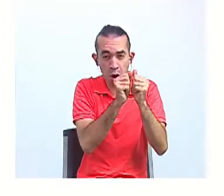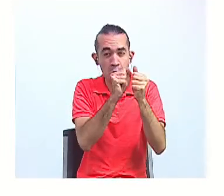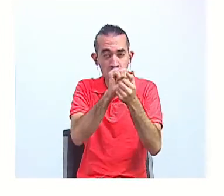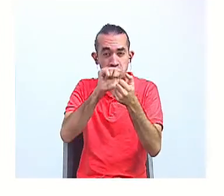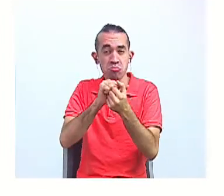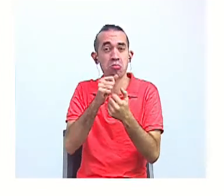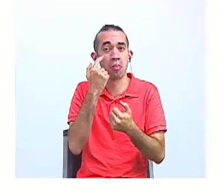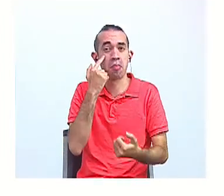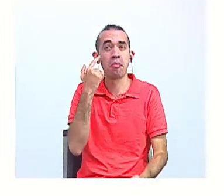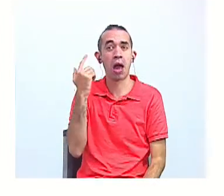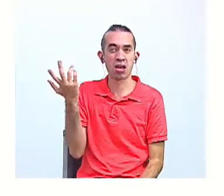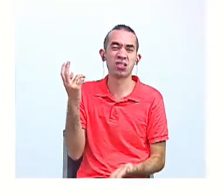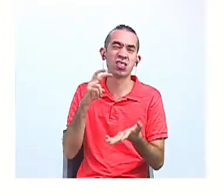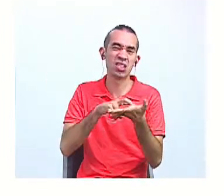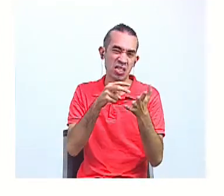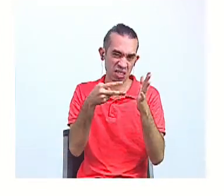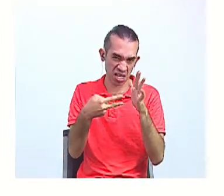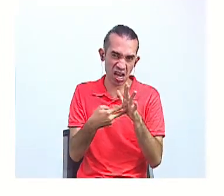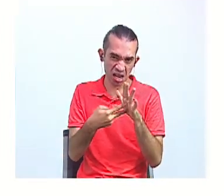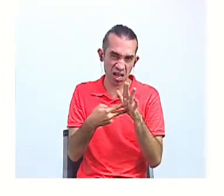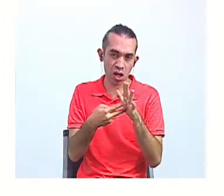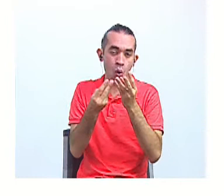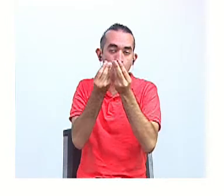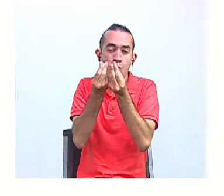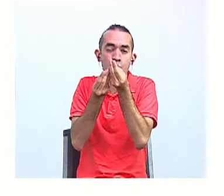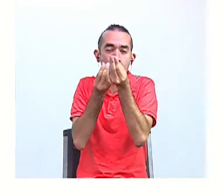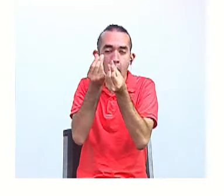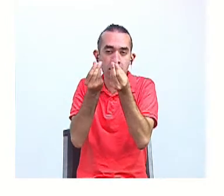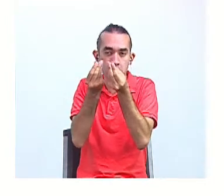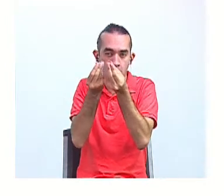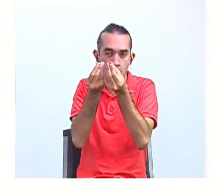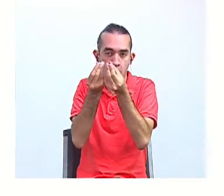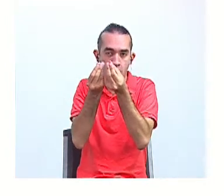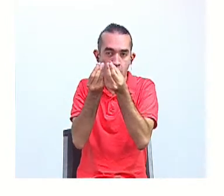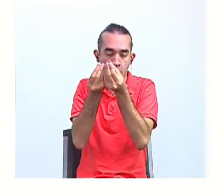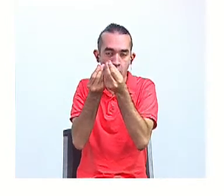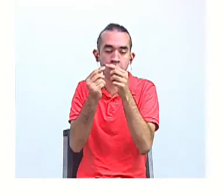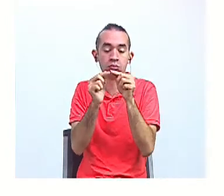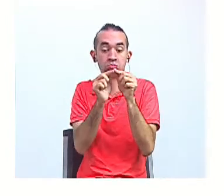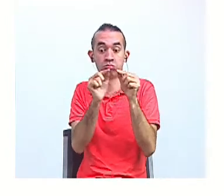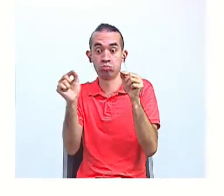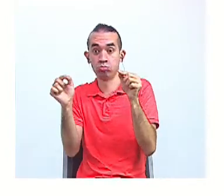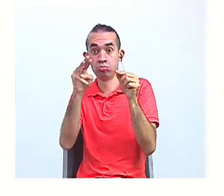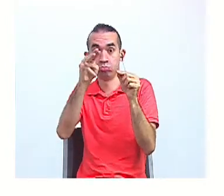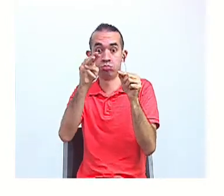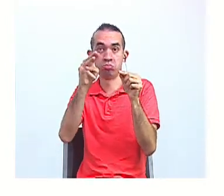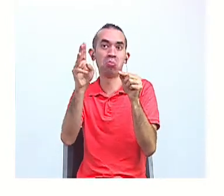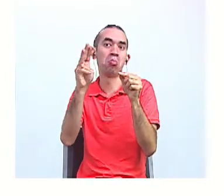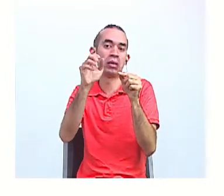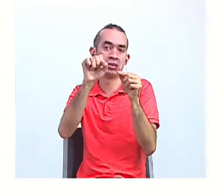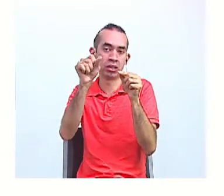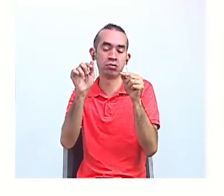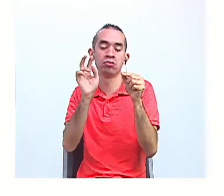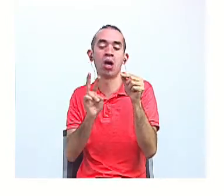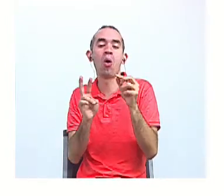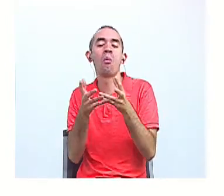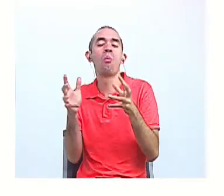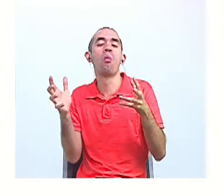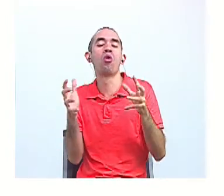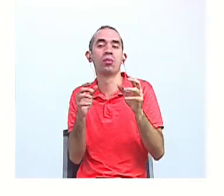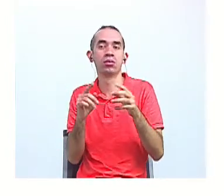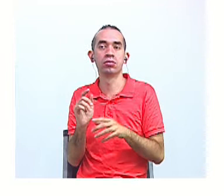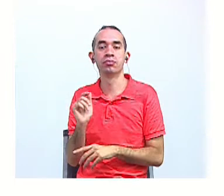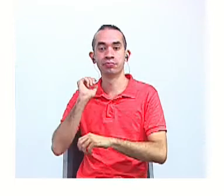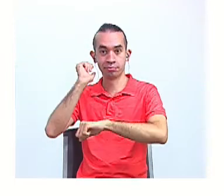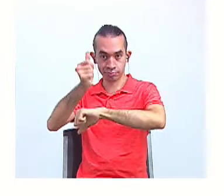en la pantalla, se define como la cantidad de masa por unidad de volumen. Se simboliza con la letra